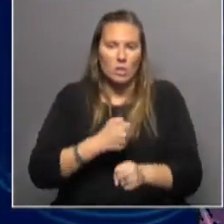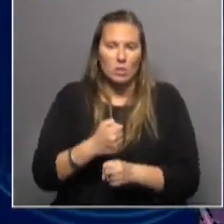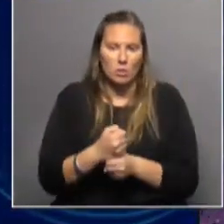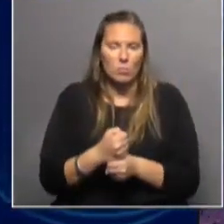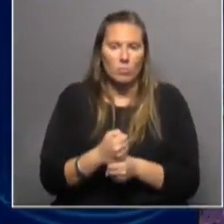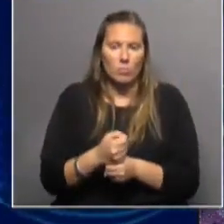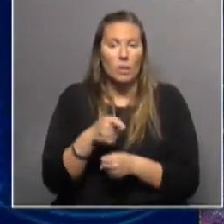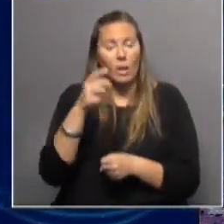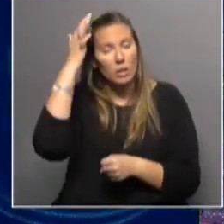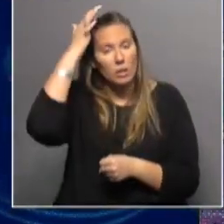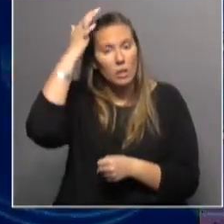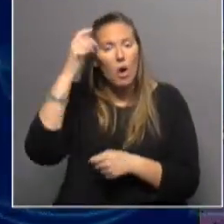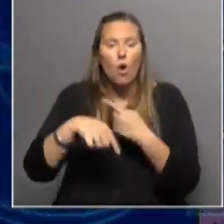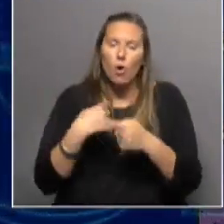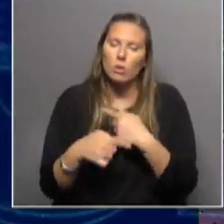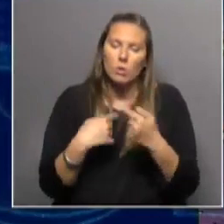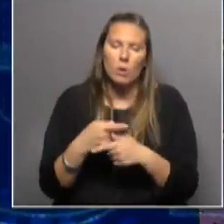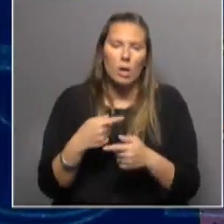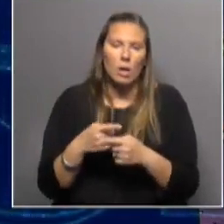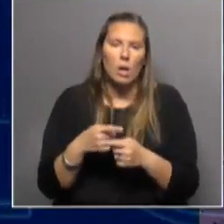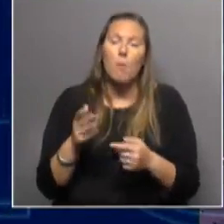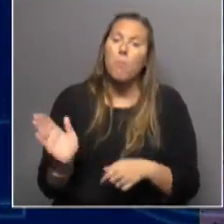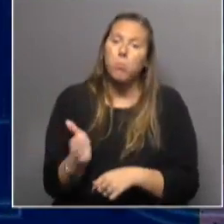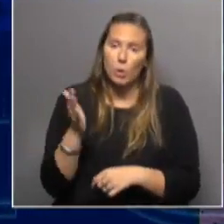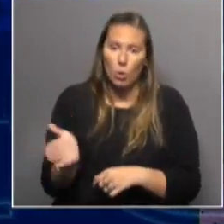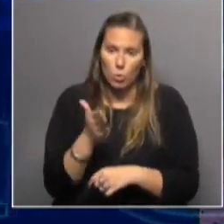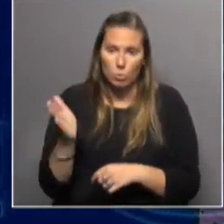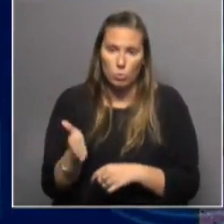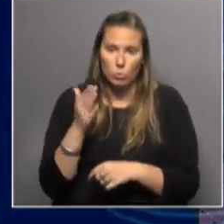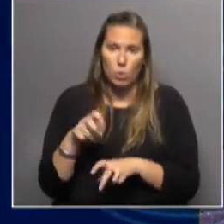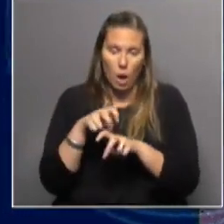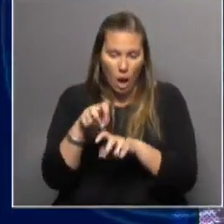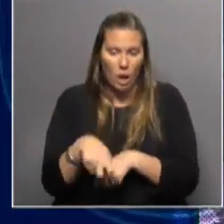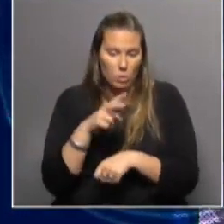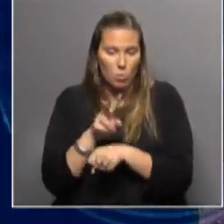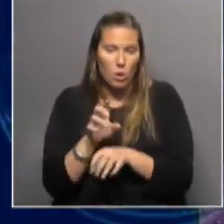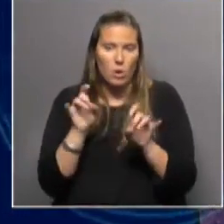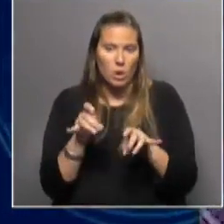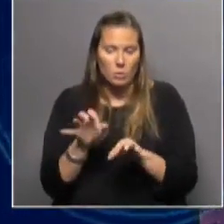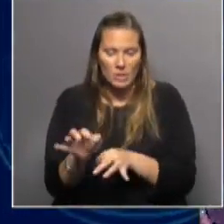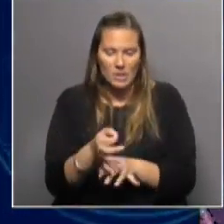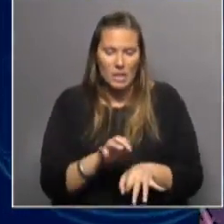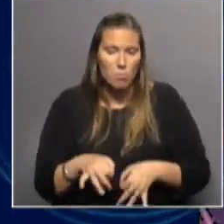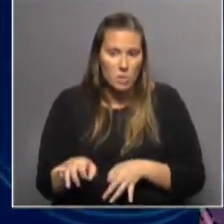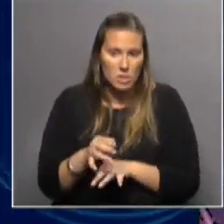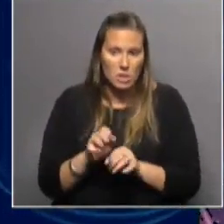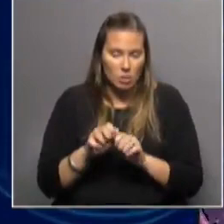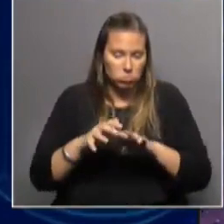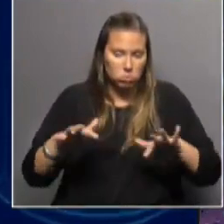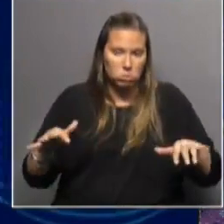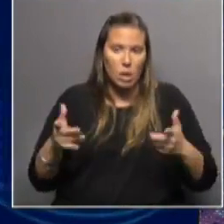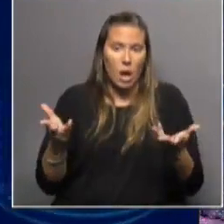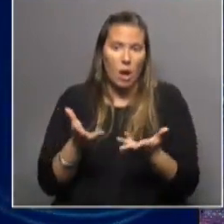donde vamos a seguir insistiendo con la producción agroecológica de semillas forrajeras que es lo que estamos